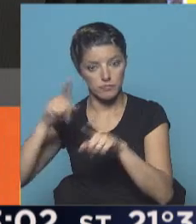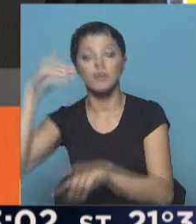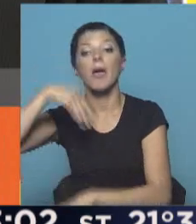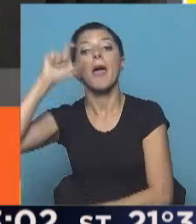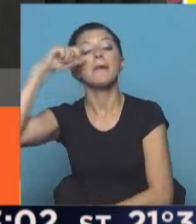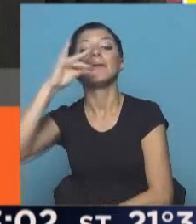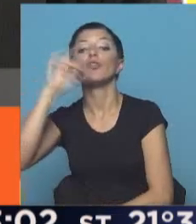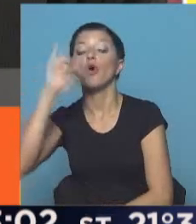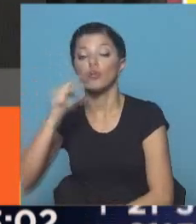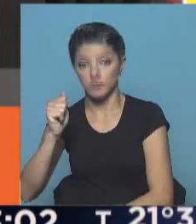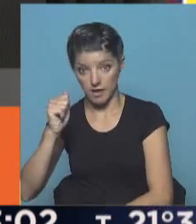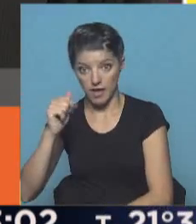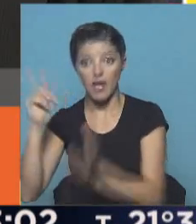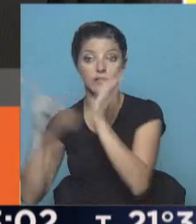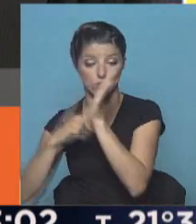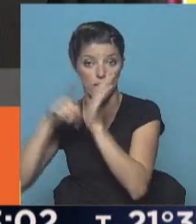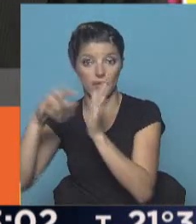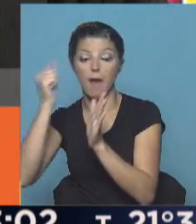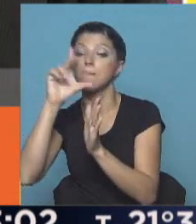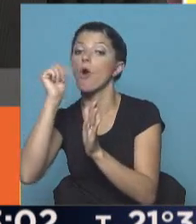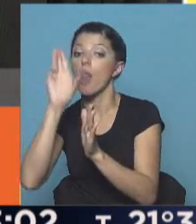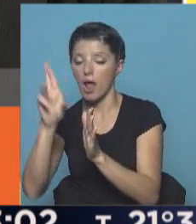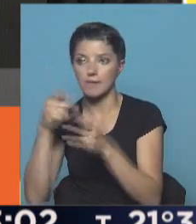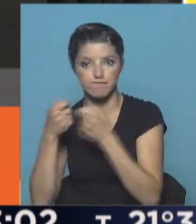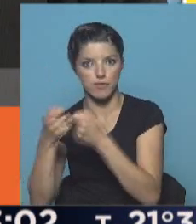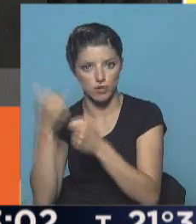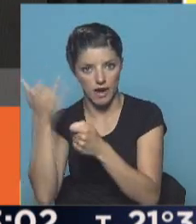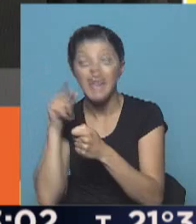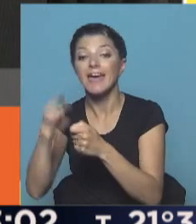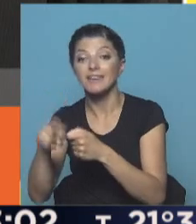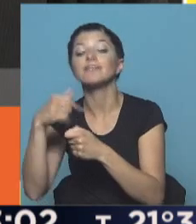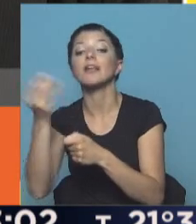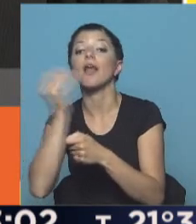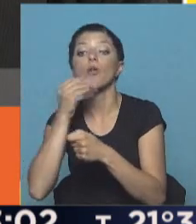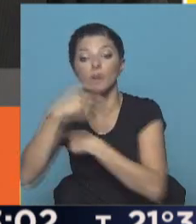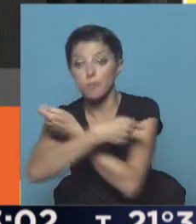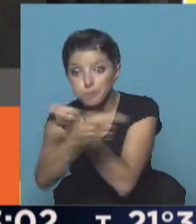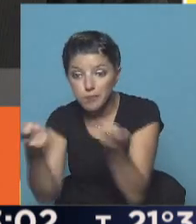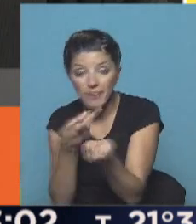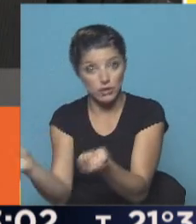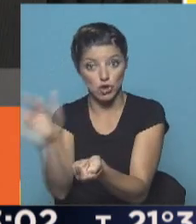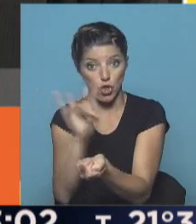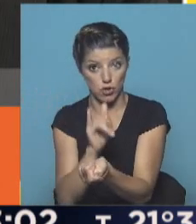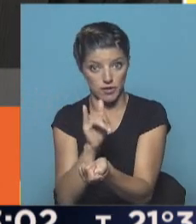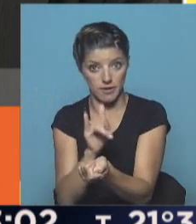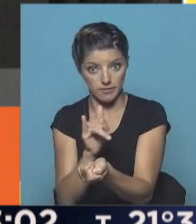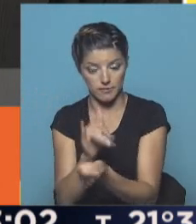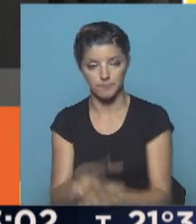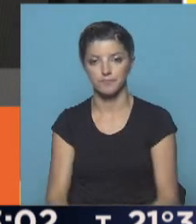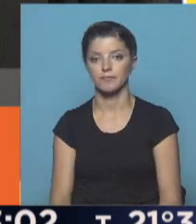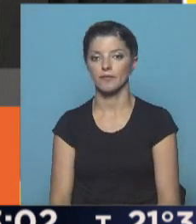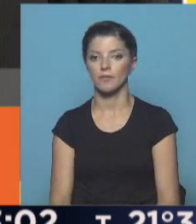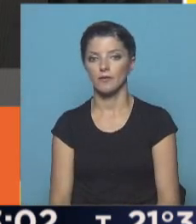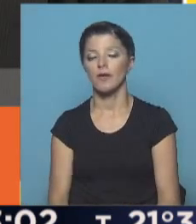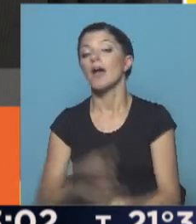la Polar, que es la que provee de gran parte de los alimentos cotidianos del venezolano, lo que se puede hacer dada la escasez que se